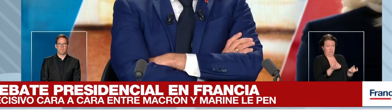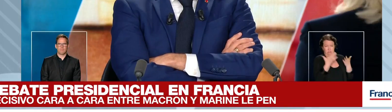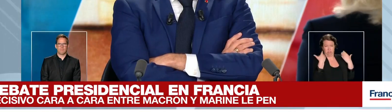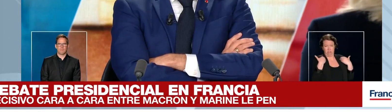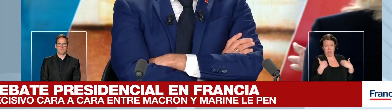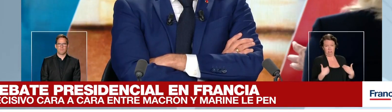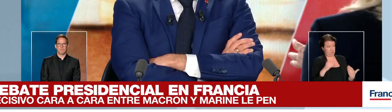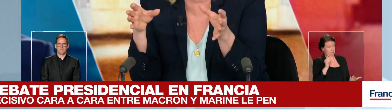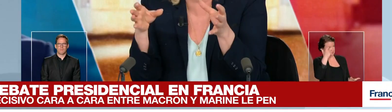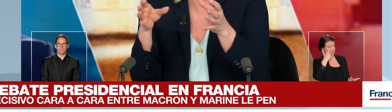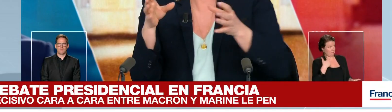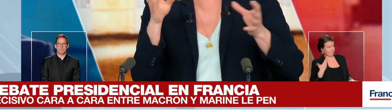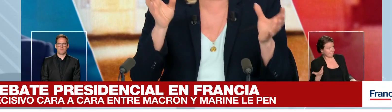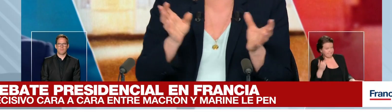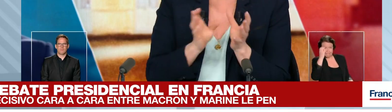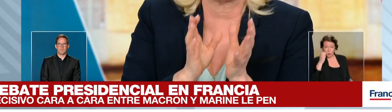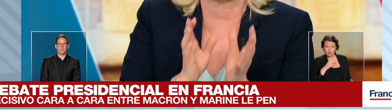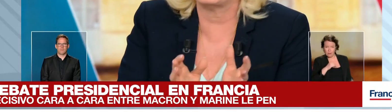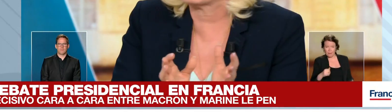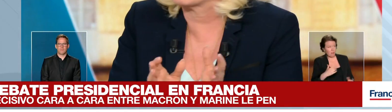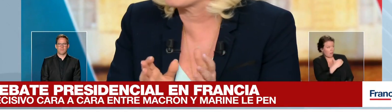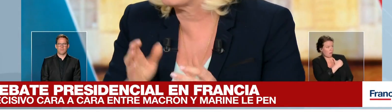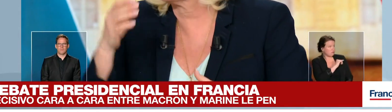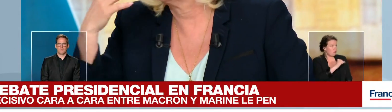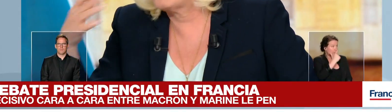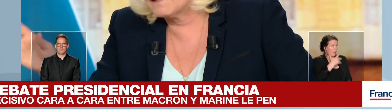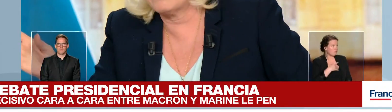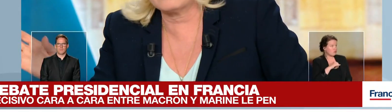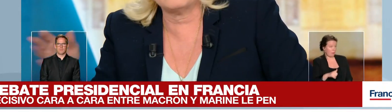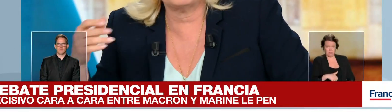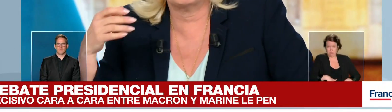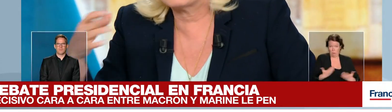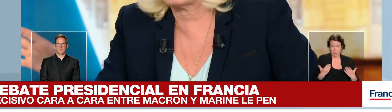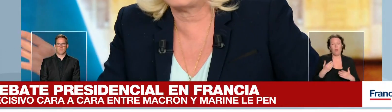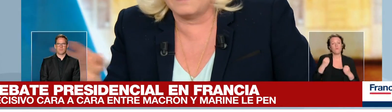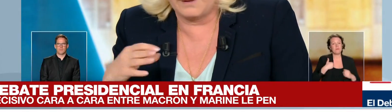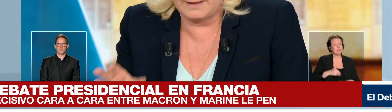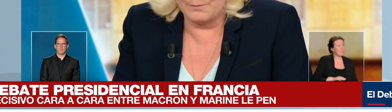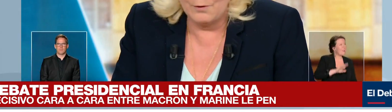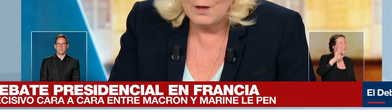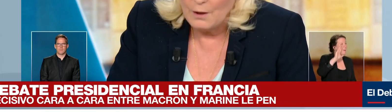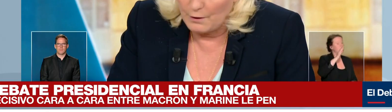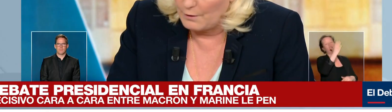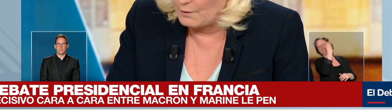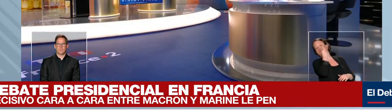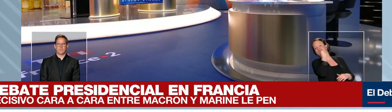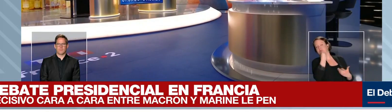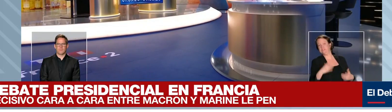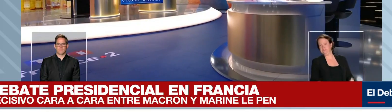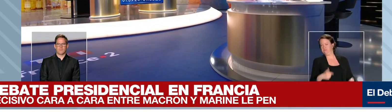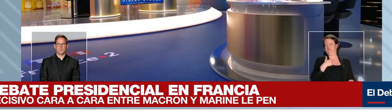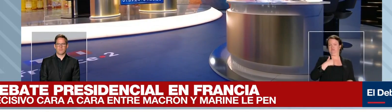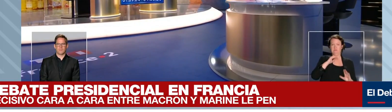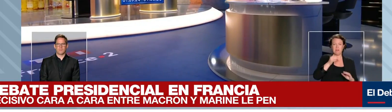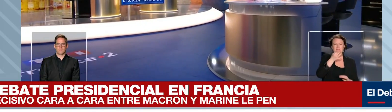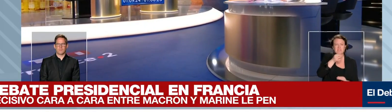todos, la impresión de que no son escuchados, de que nunca son consultados y que cuando dicen algo, además han sido maltratados